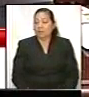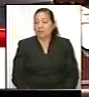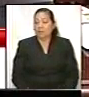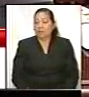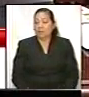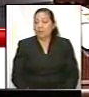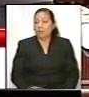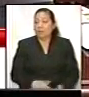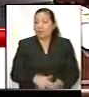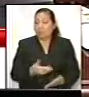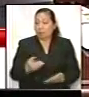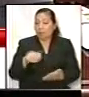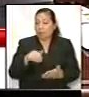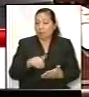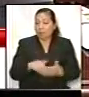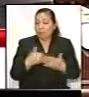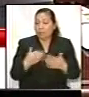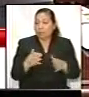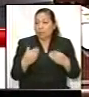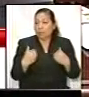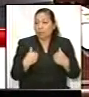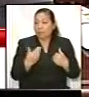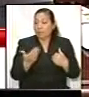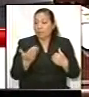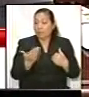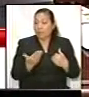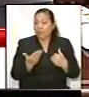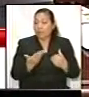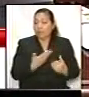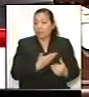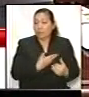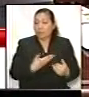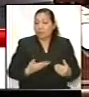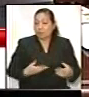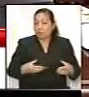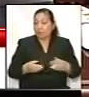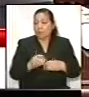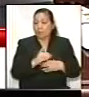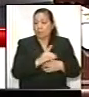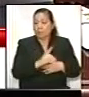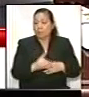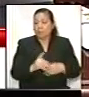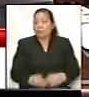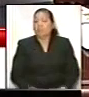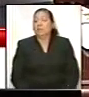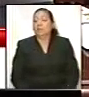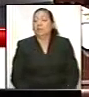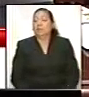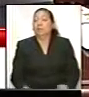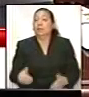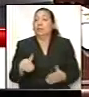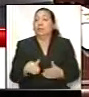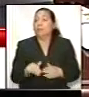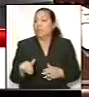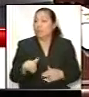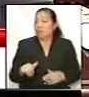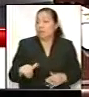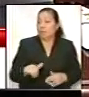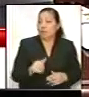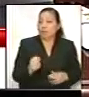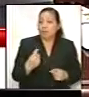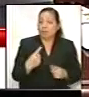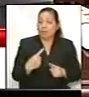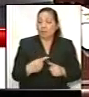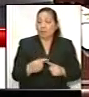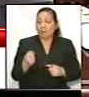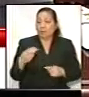Habiéndose aprobado en primera votación y atendiendo a lo solicitado por el presidente de la Comisión de Descentralización, se va a votar con la misma asistencia la